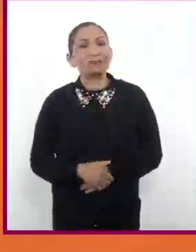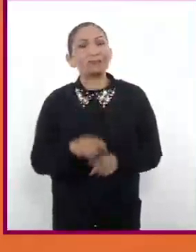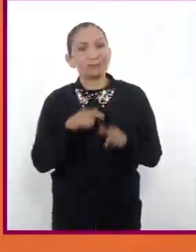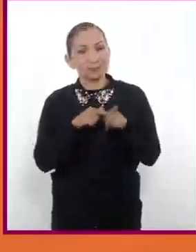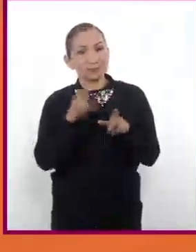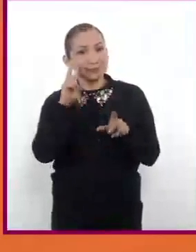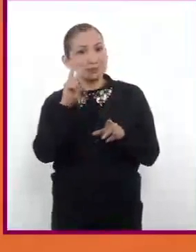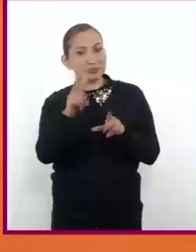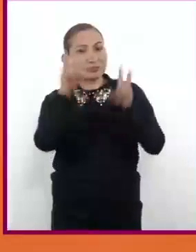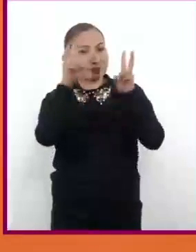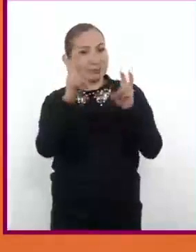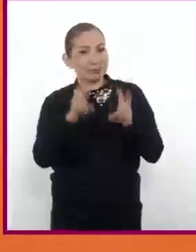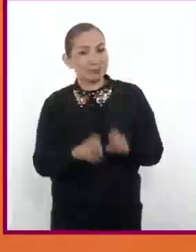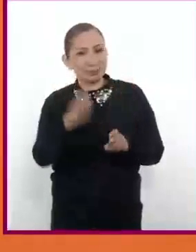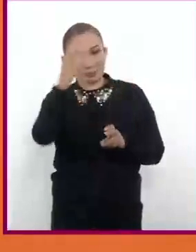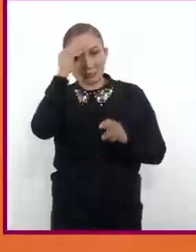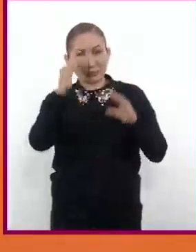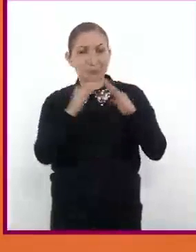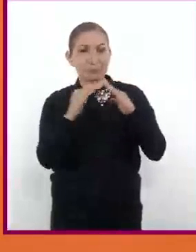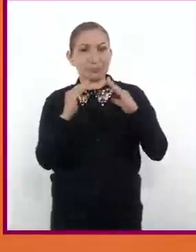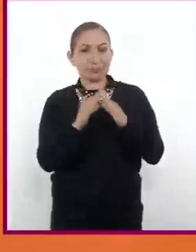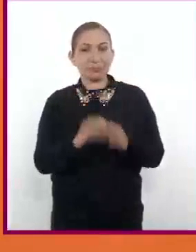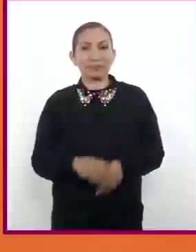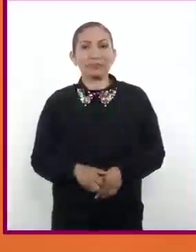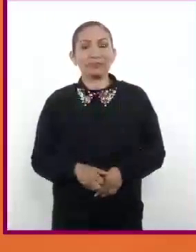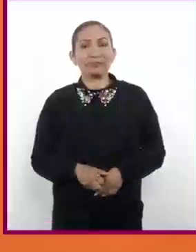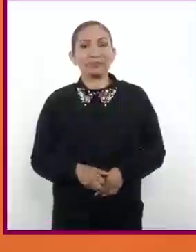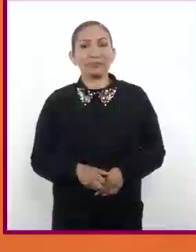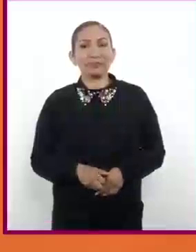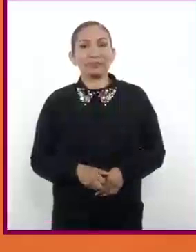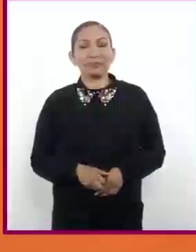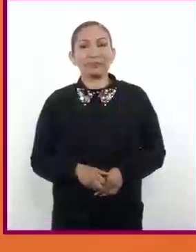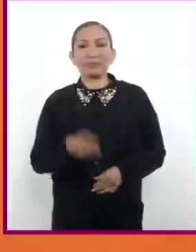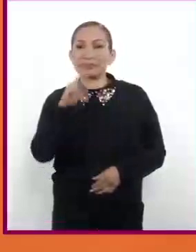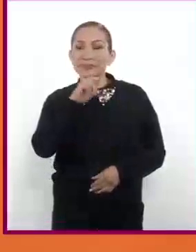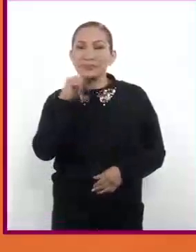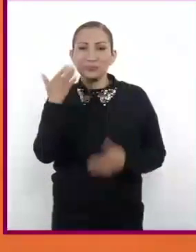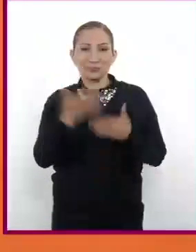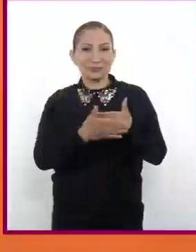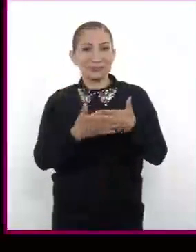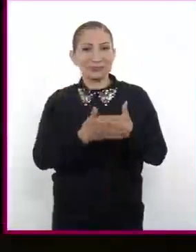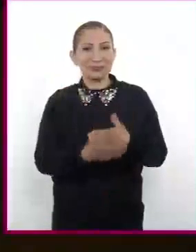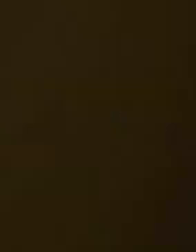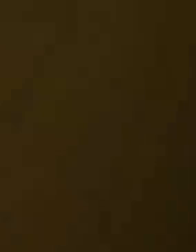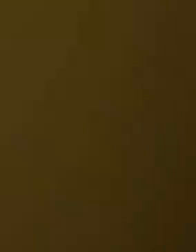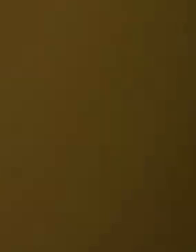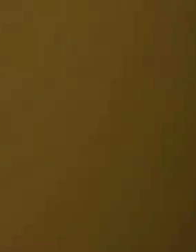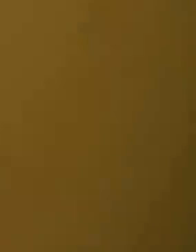Continúen viendo la programación de Aprende en Casa. ¡Hasta la próxima!